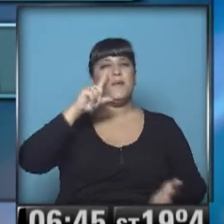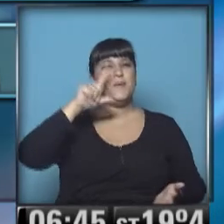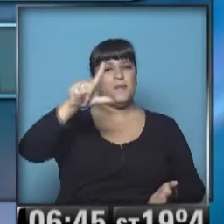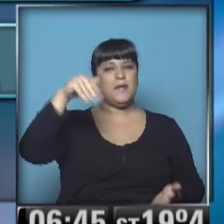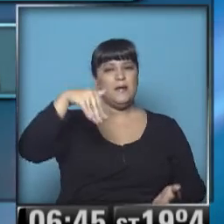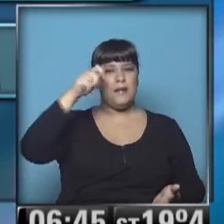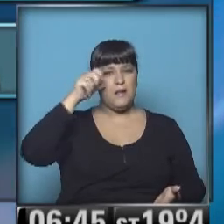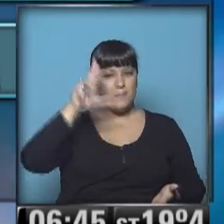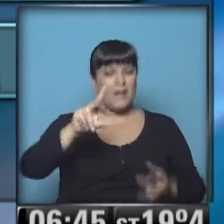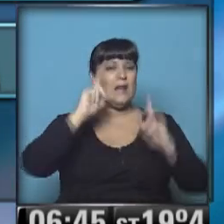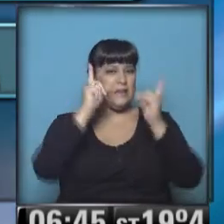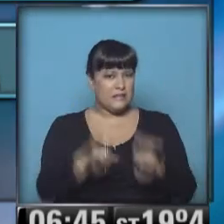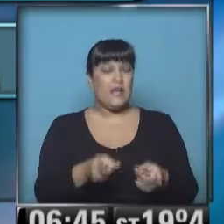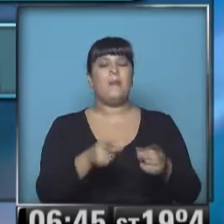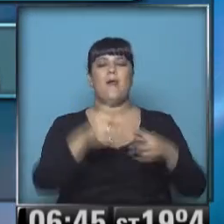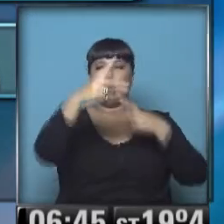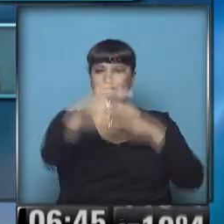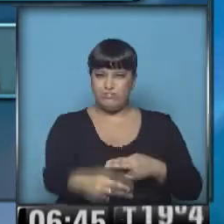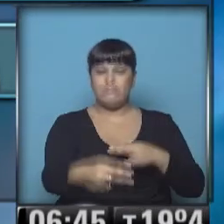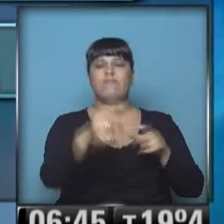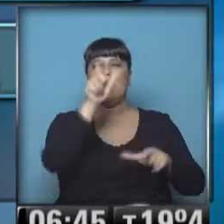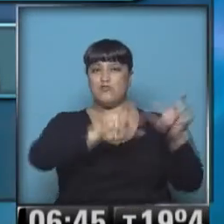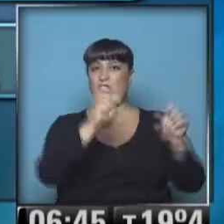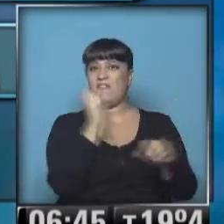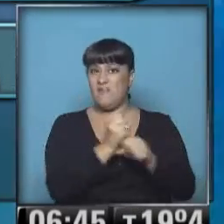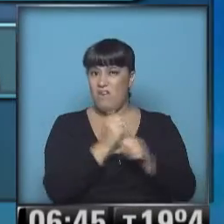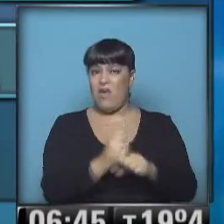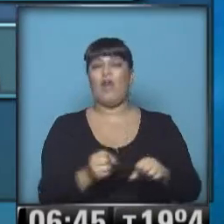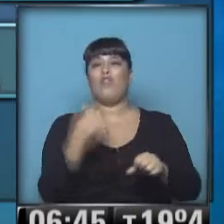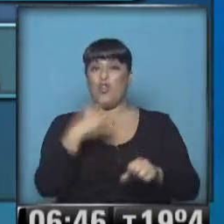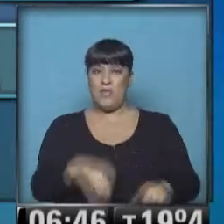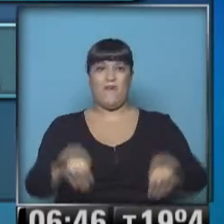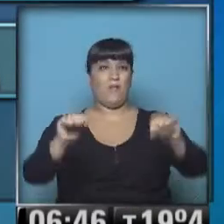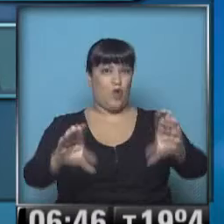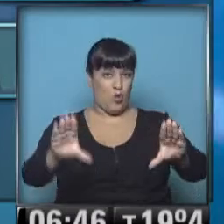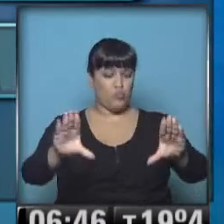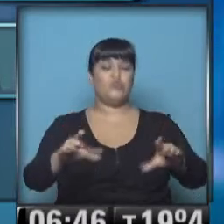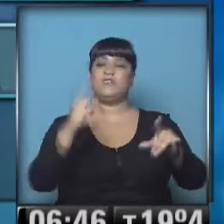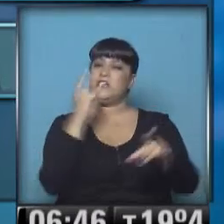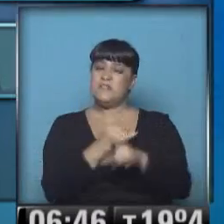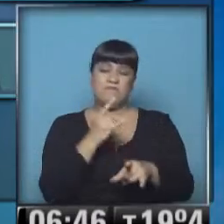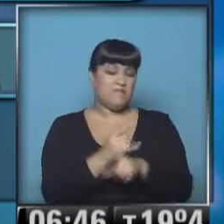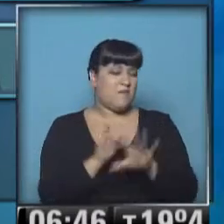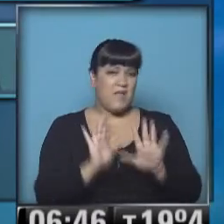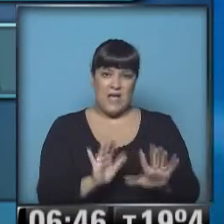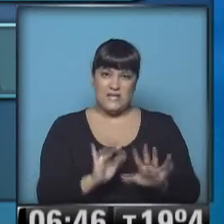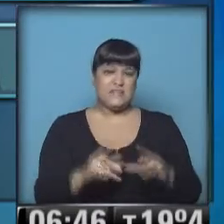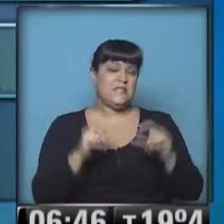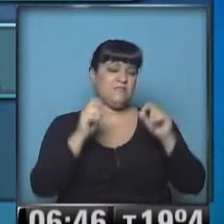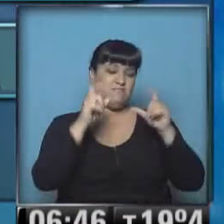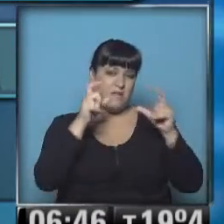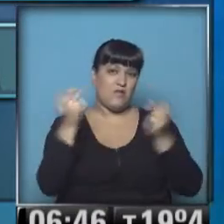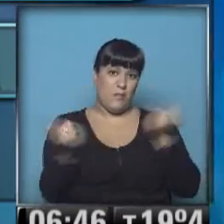lugar también con reducción de calzada por obras, así que balizan viento y las recomendaciones de siempre. Y vamos a la